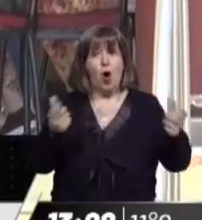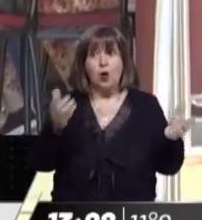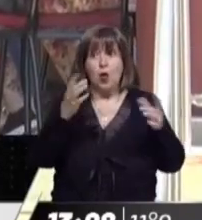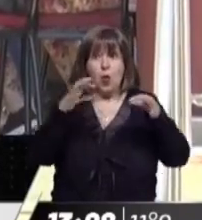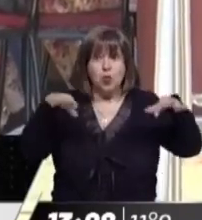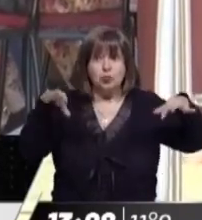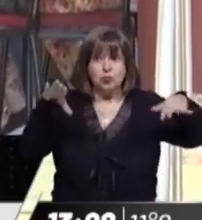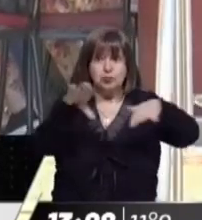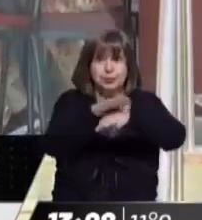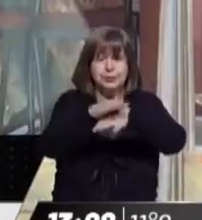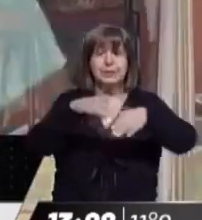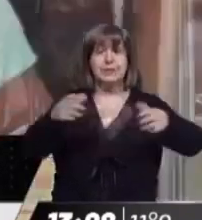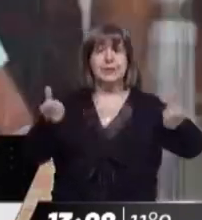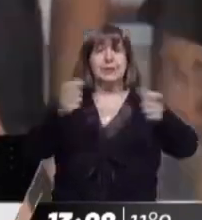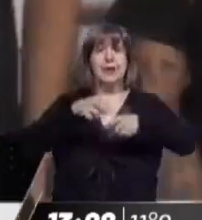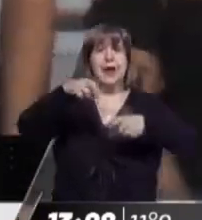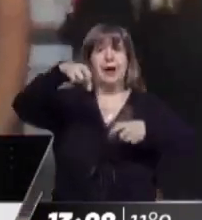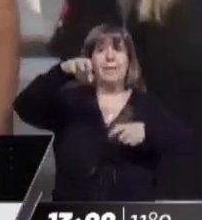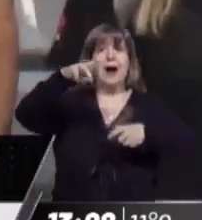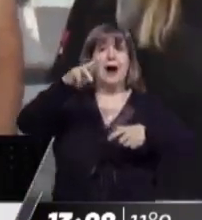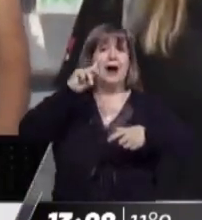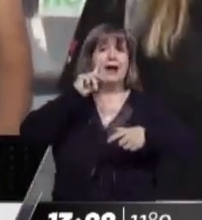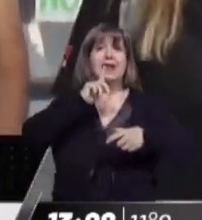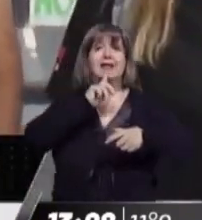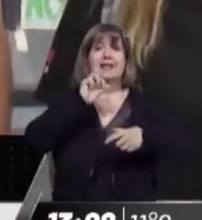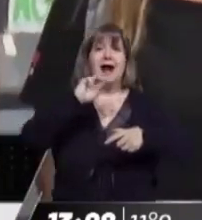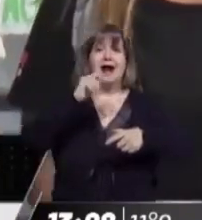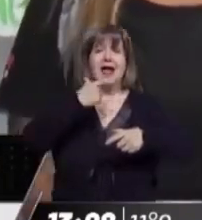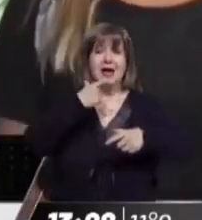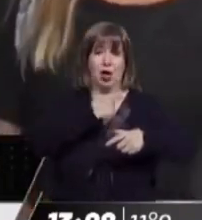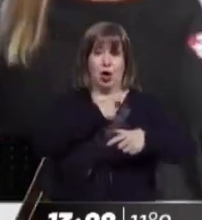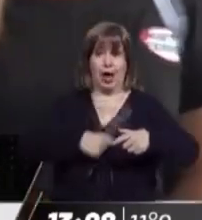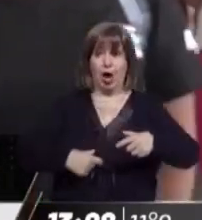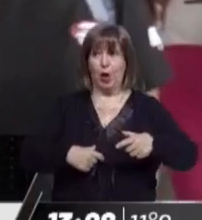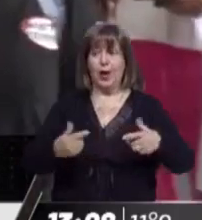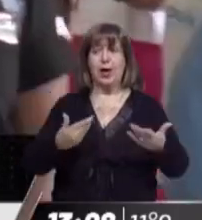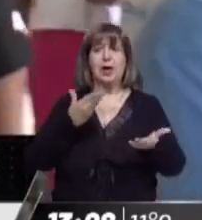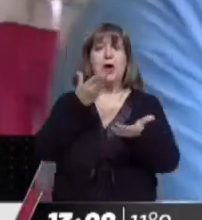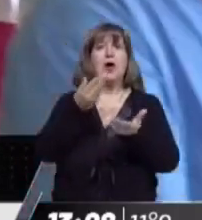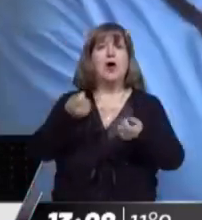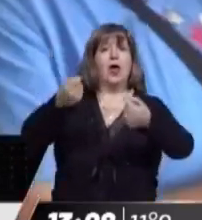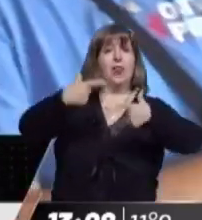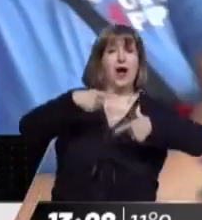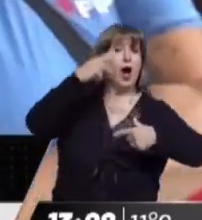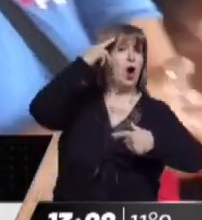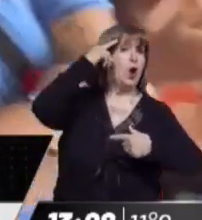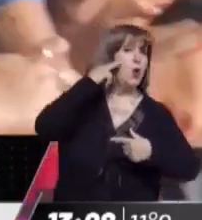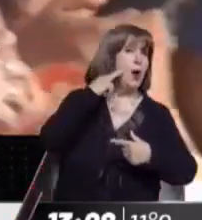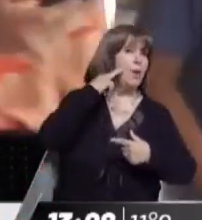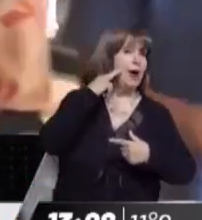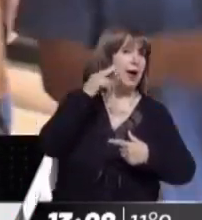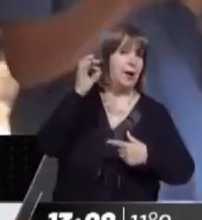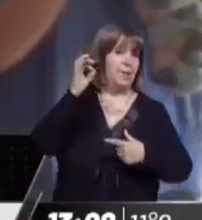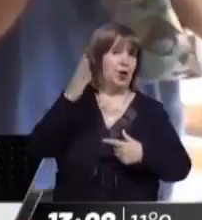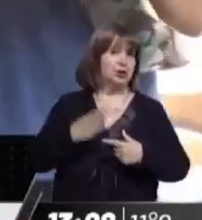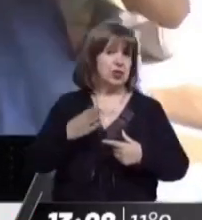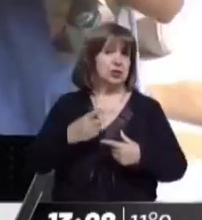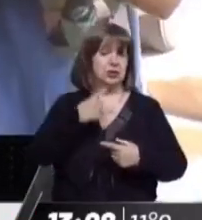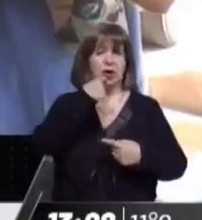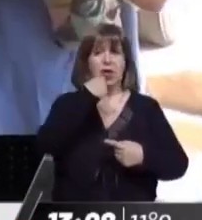nacional con el gobierno y ofreció un 9% de incremento para este mes, lo que fue rechazado por todas